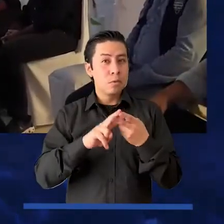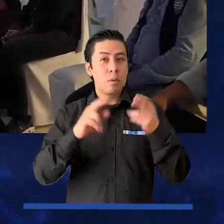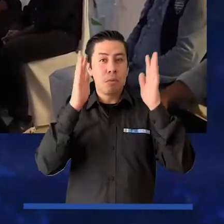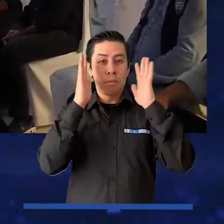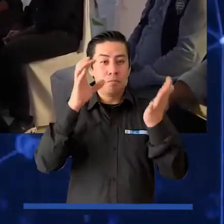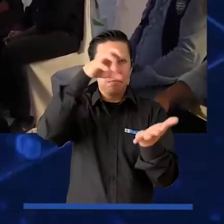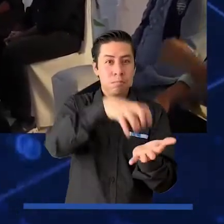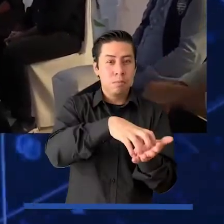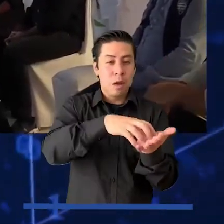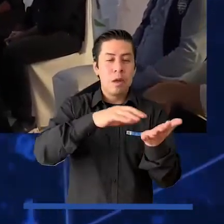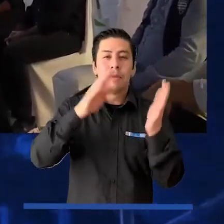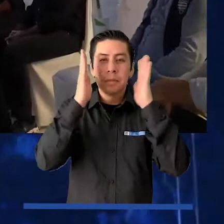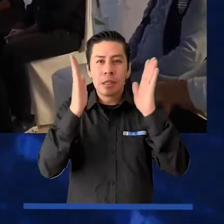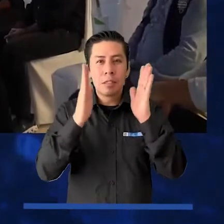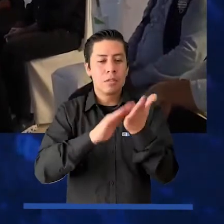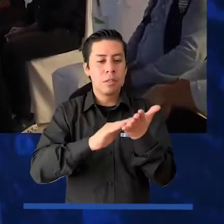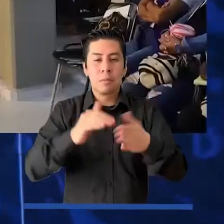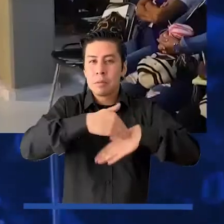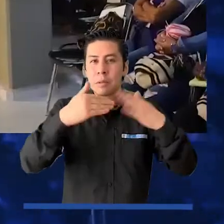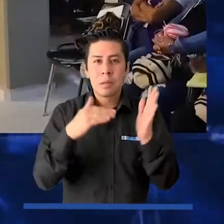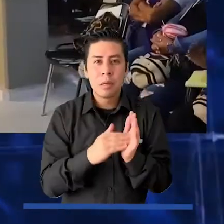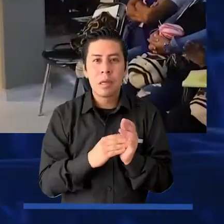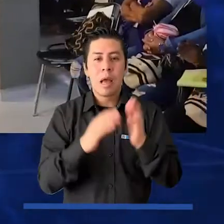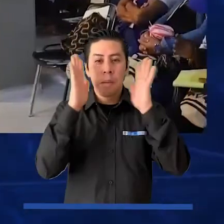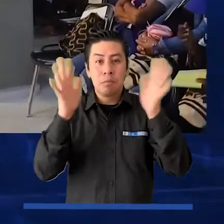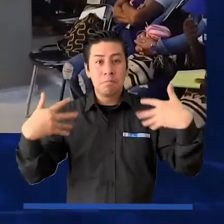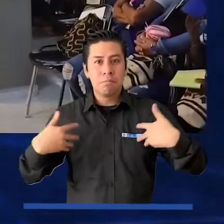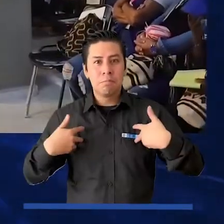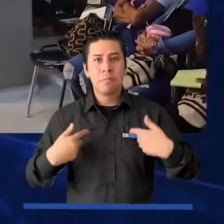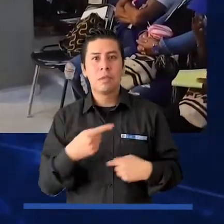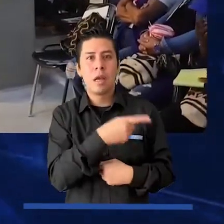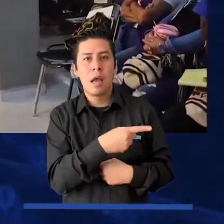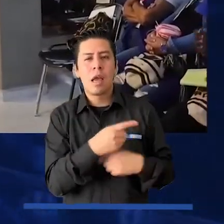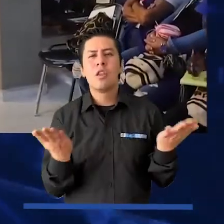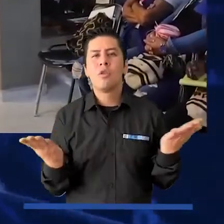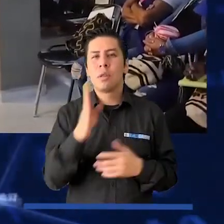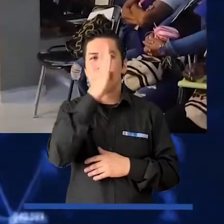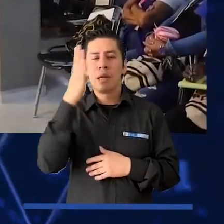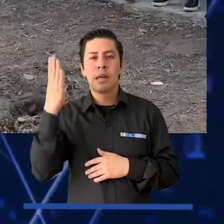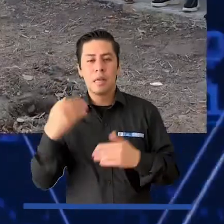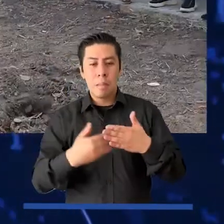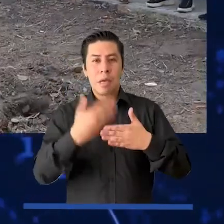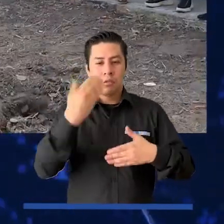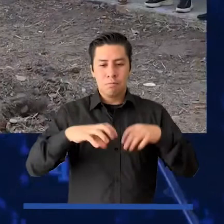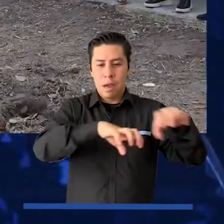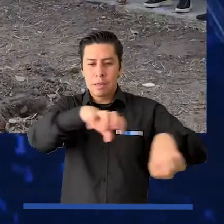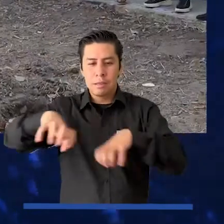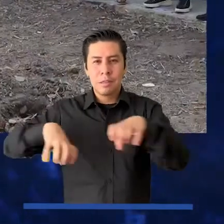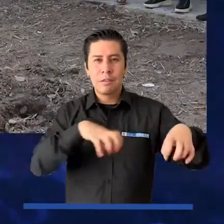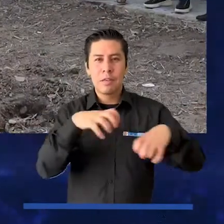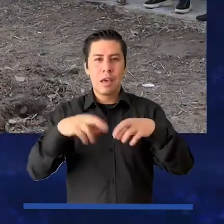conocido como el Centro de Atención y Reparación Integral a las Víctimas, en el corregimiento de Juan Mina, en Barranquilla, se